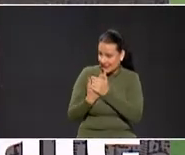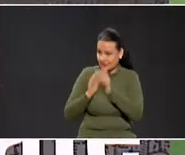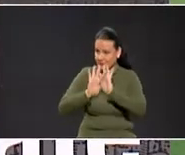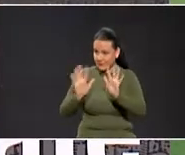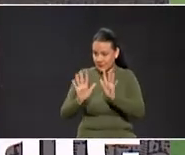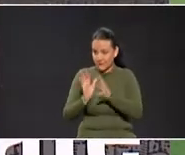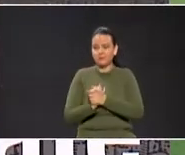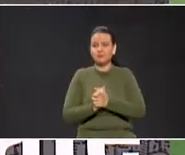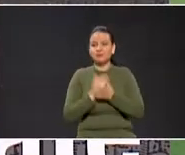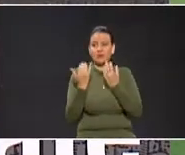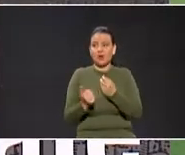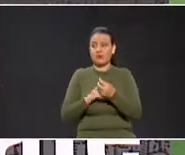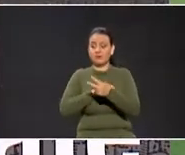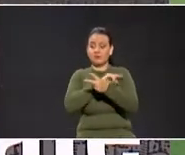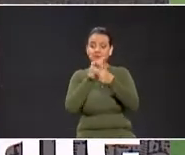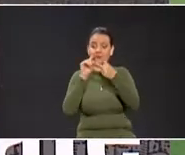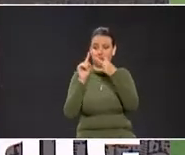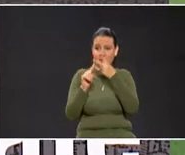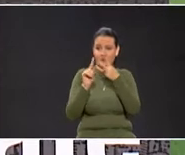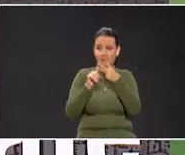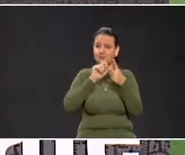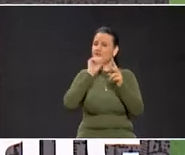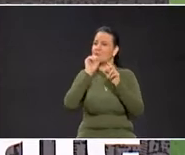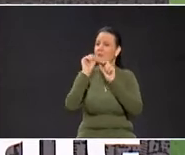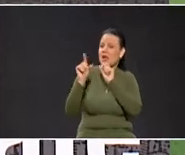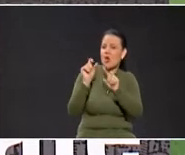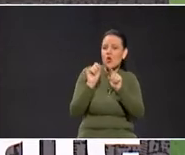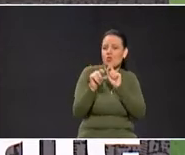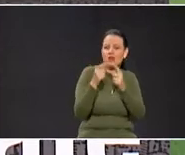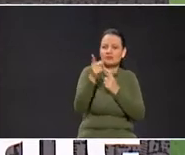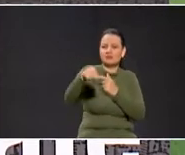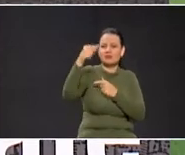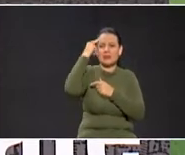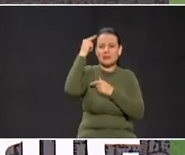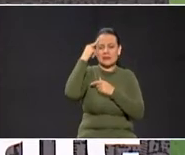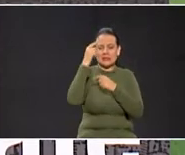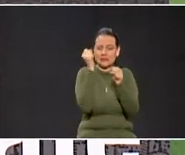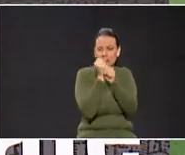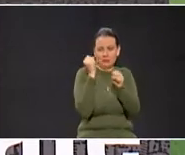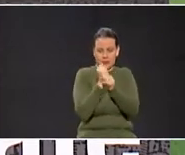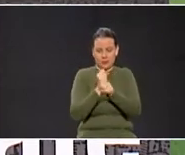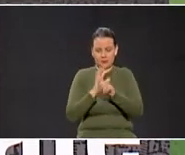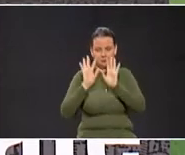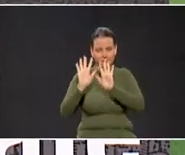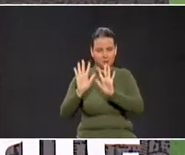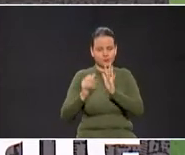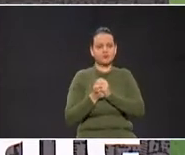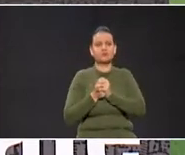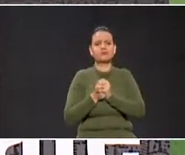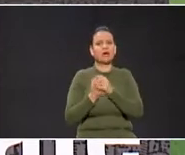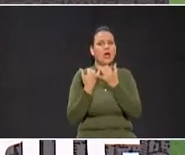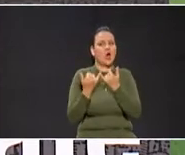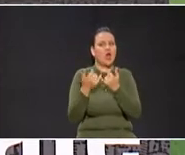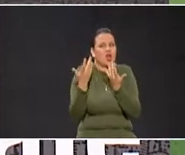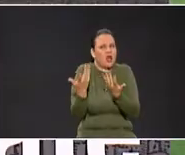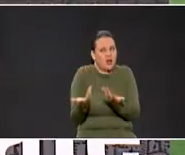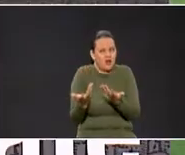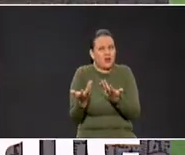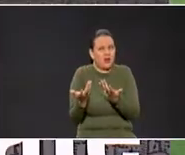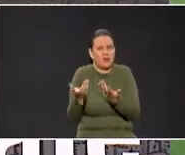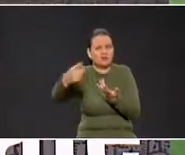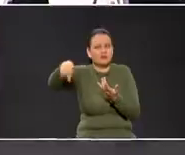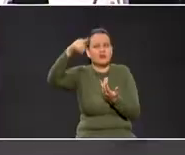vamos al segundo bloque de preguntas específicamente sobre el tema de empleo pero vamos a aterrizar la idea de generación de